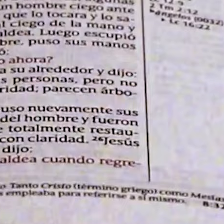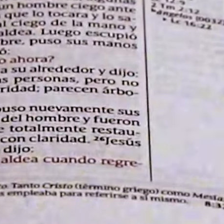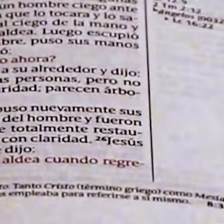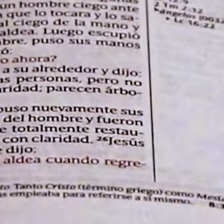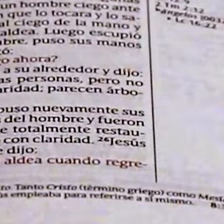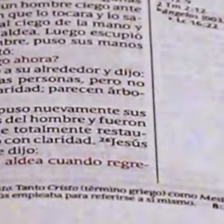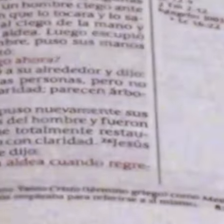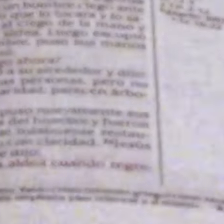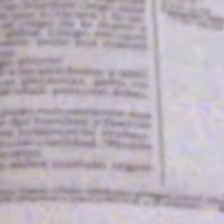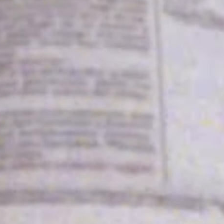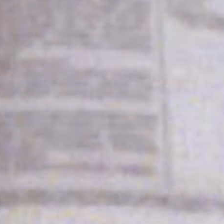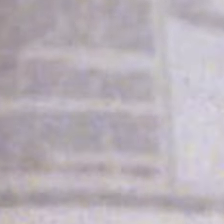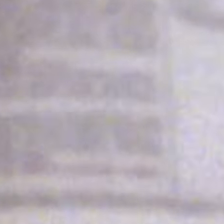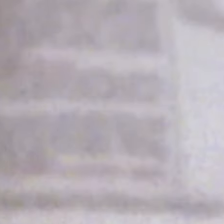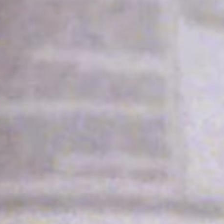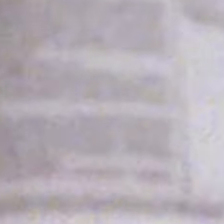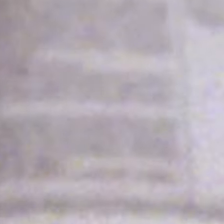te pienso.